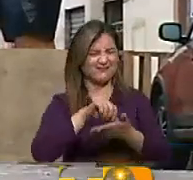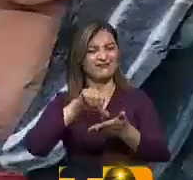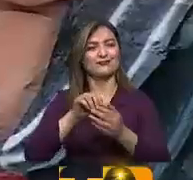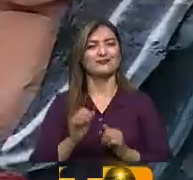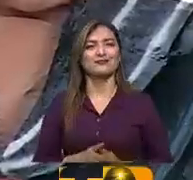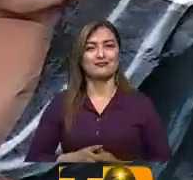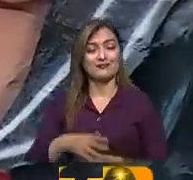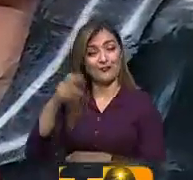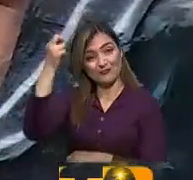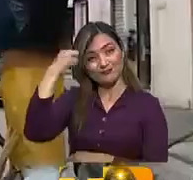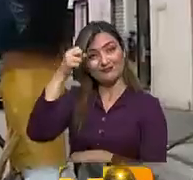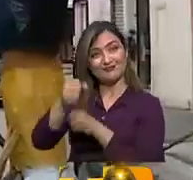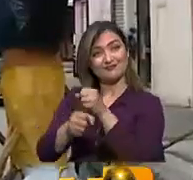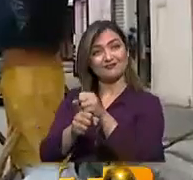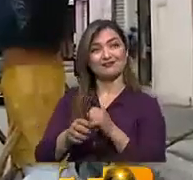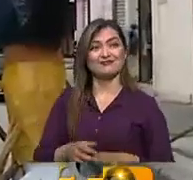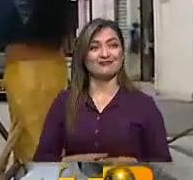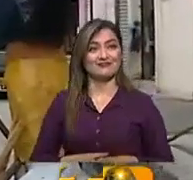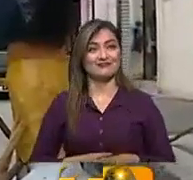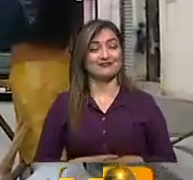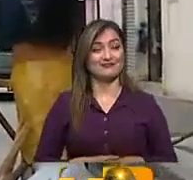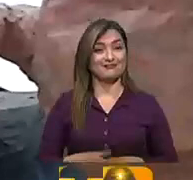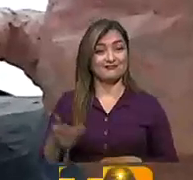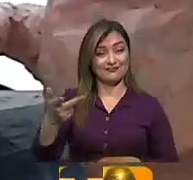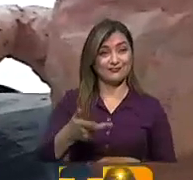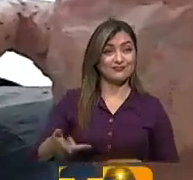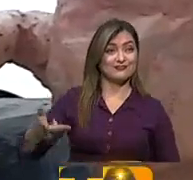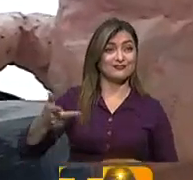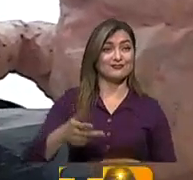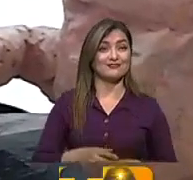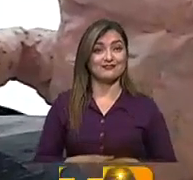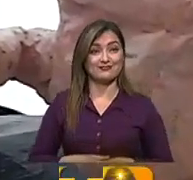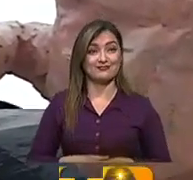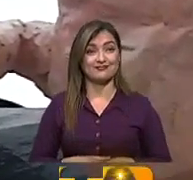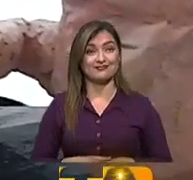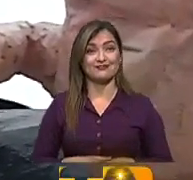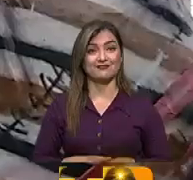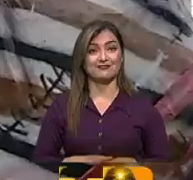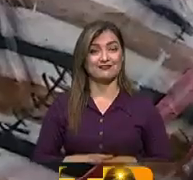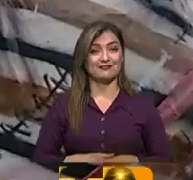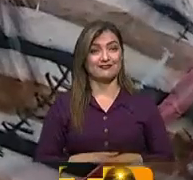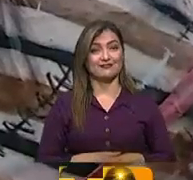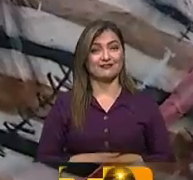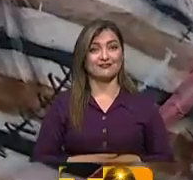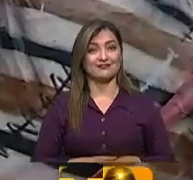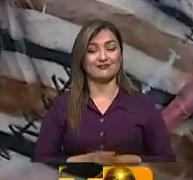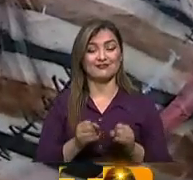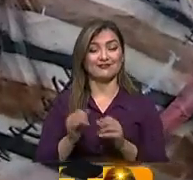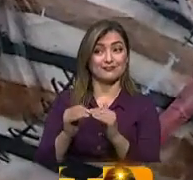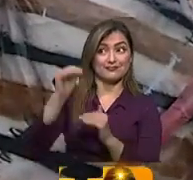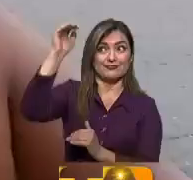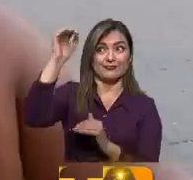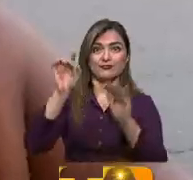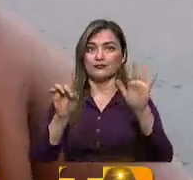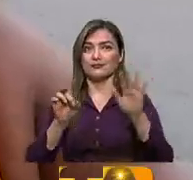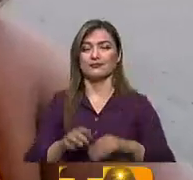8 no podía faltar este año. Al Chavo, Don Ramón y a Kiko los encuentran en la 15 de Febres Cordero. Cada uno tiene 6 metros de